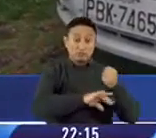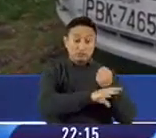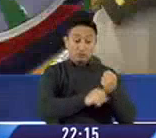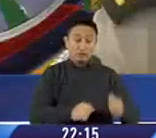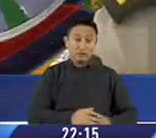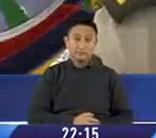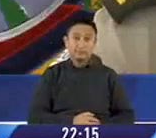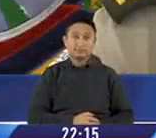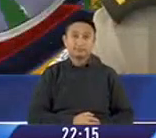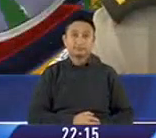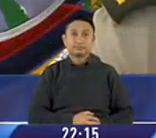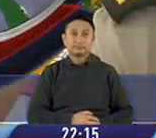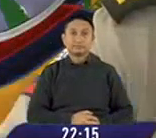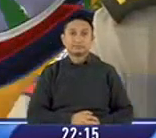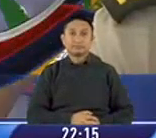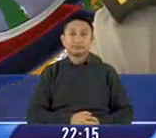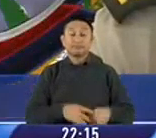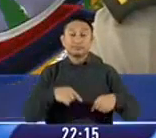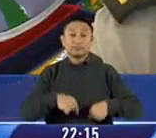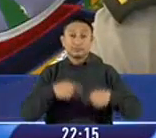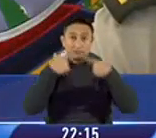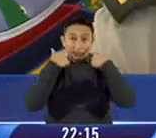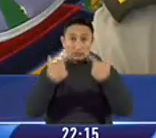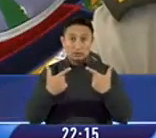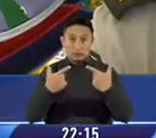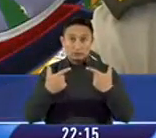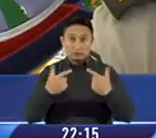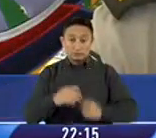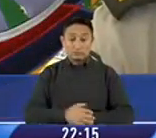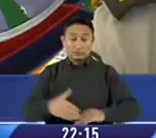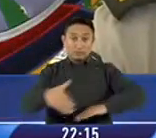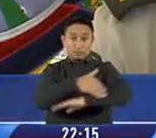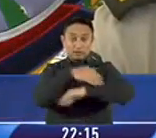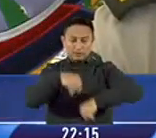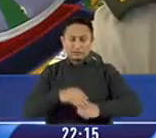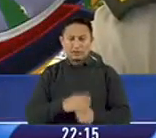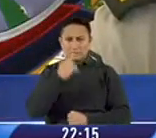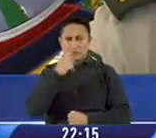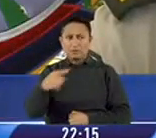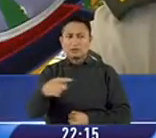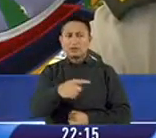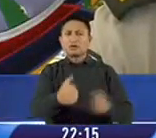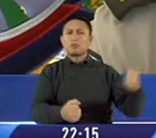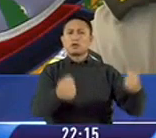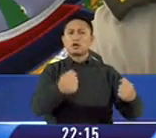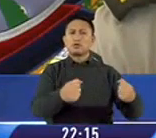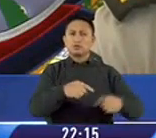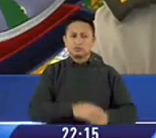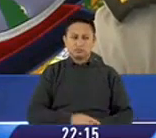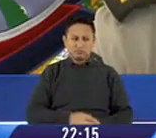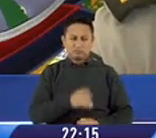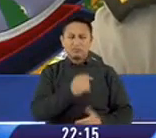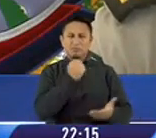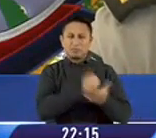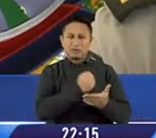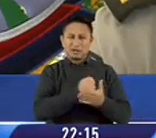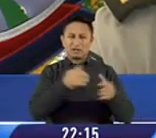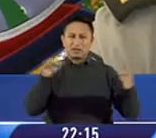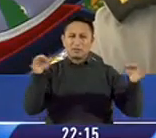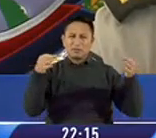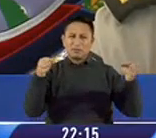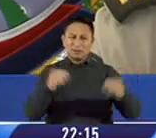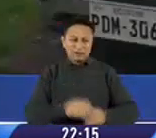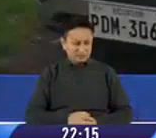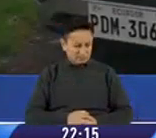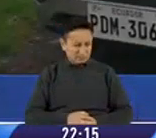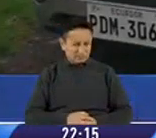plaqueado. Estábamos en las vigilancias y seguimientos, pues, y nos percatamos de la presencia de un vehículo que estaba reportado